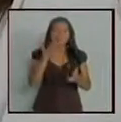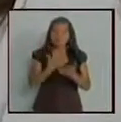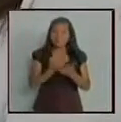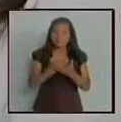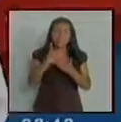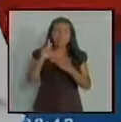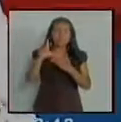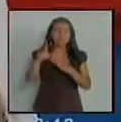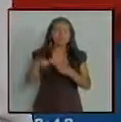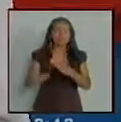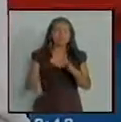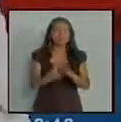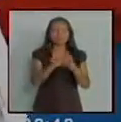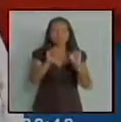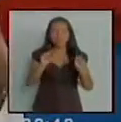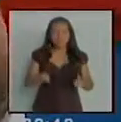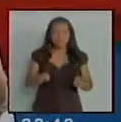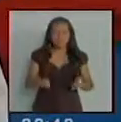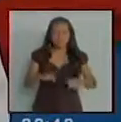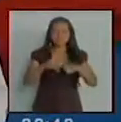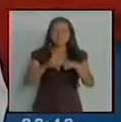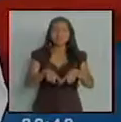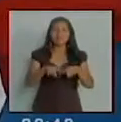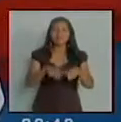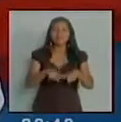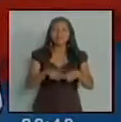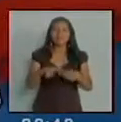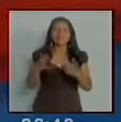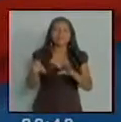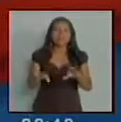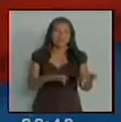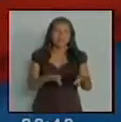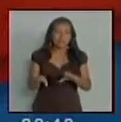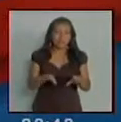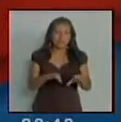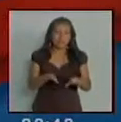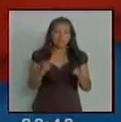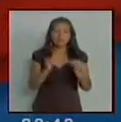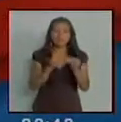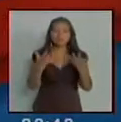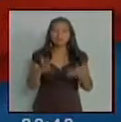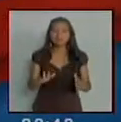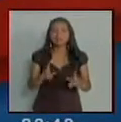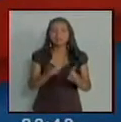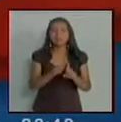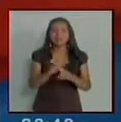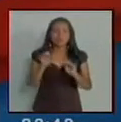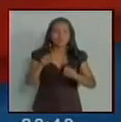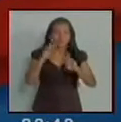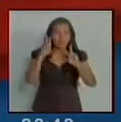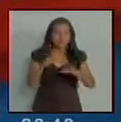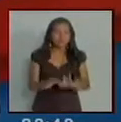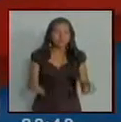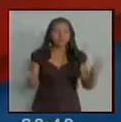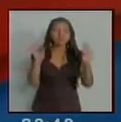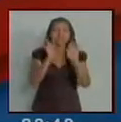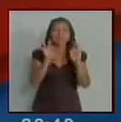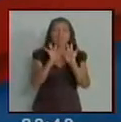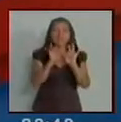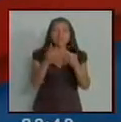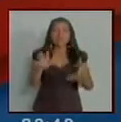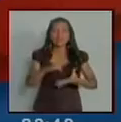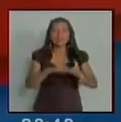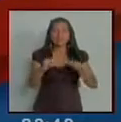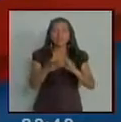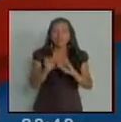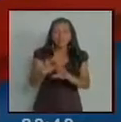partir de los 35 años, dependiendo también de esa parte hereditaria que nosotros tengamos. Pero también aquí es importante nuestra historia